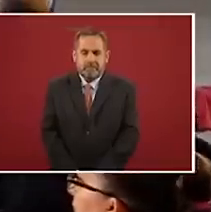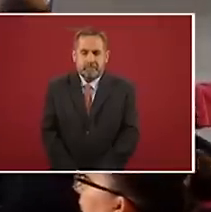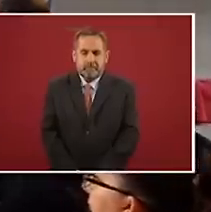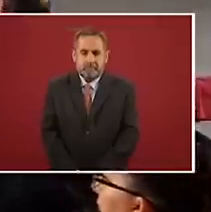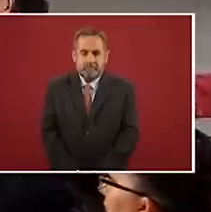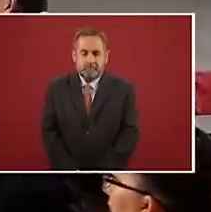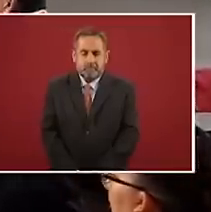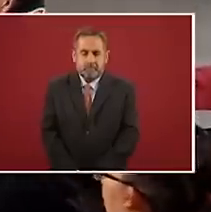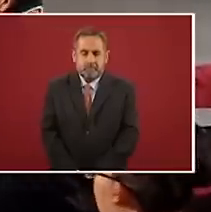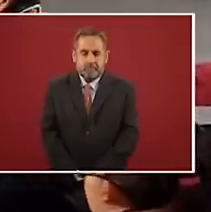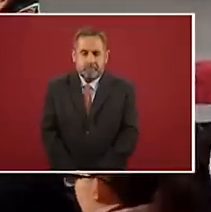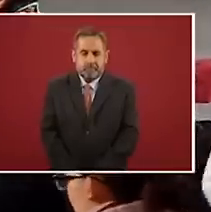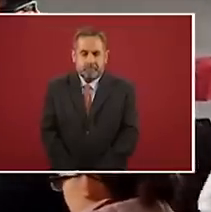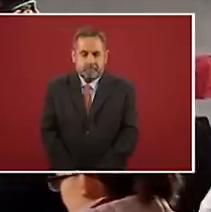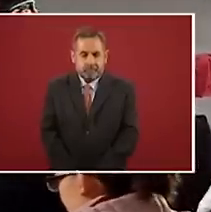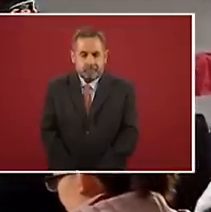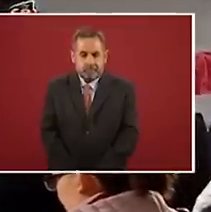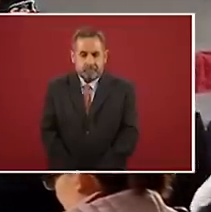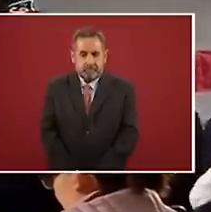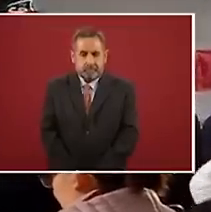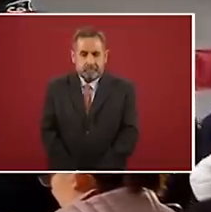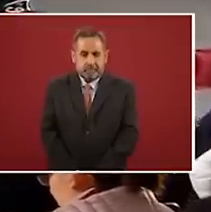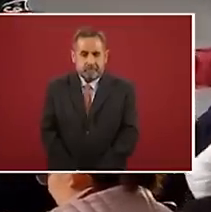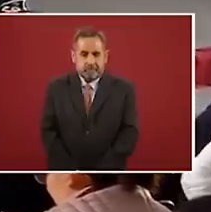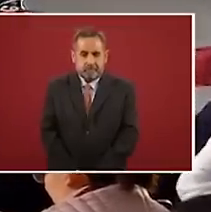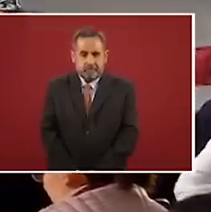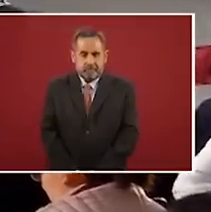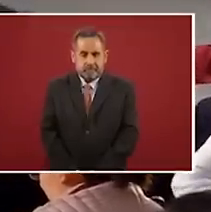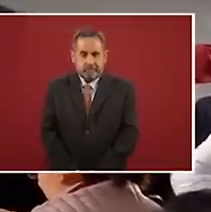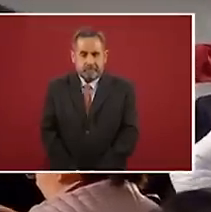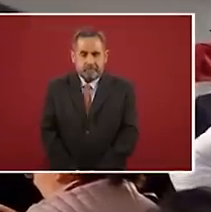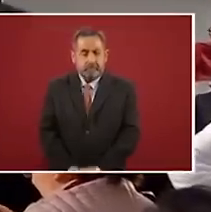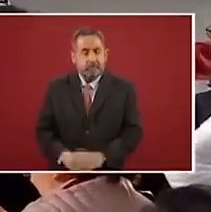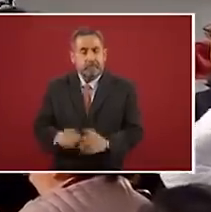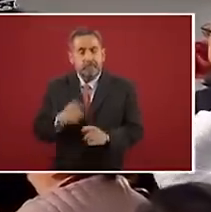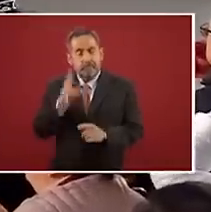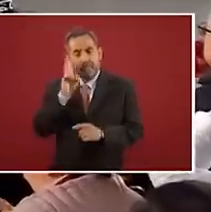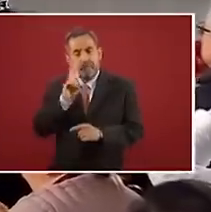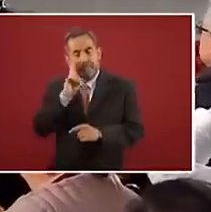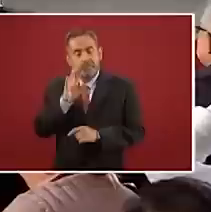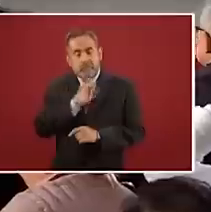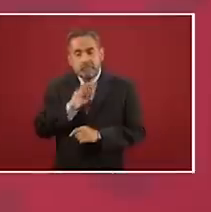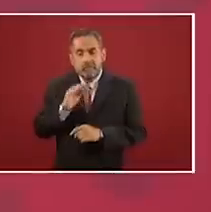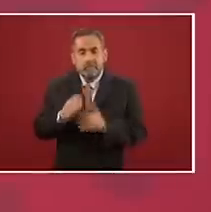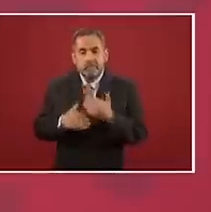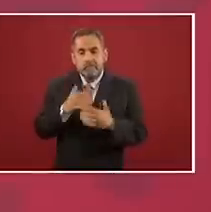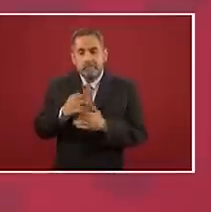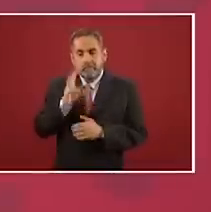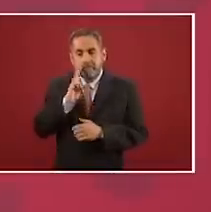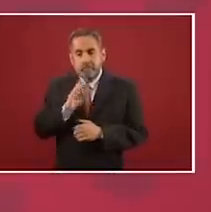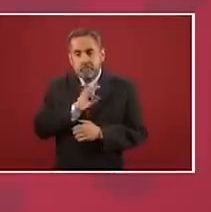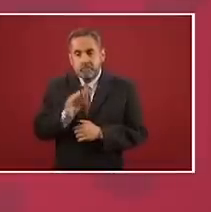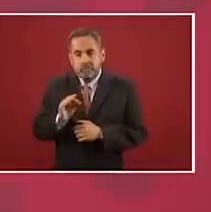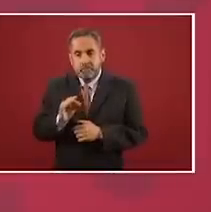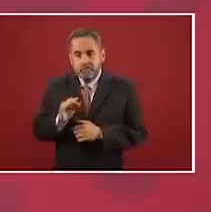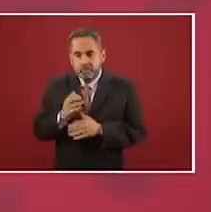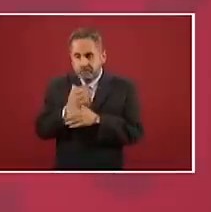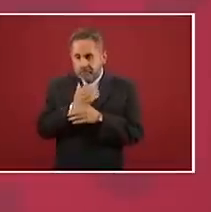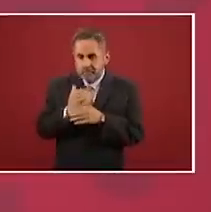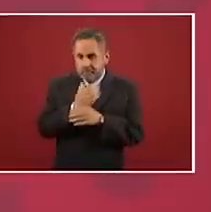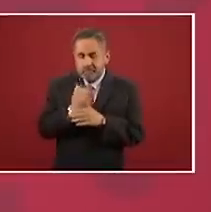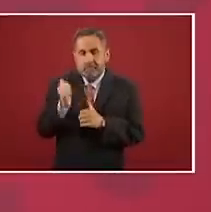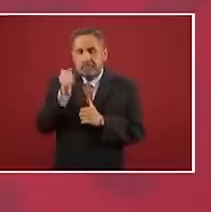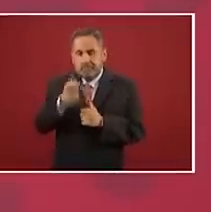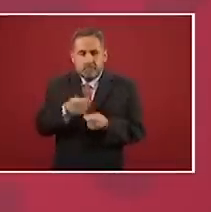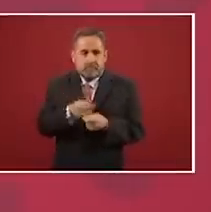Estamos hasta las 6 allá por el ángulo. Sí. Y hay que procurar a ver si si se tiene café o algo, ¿no?